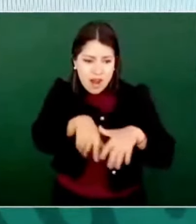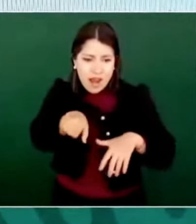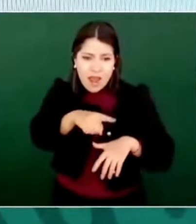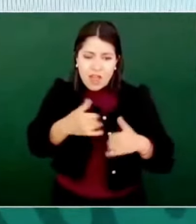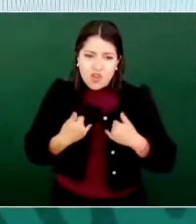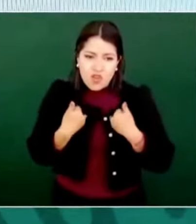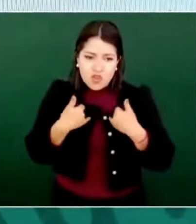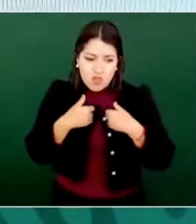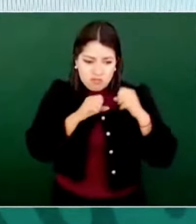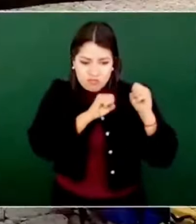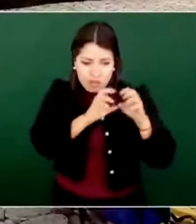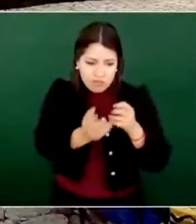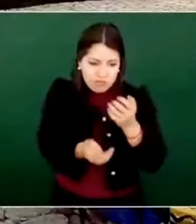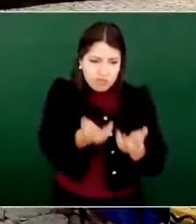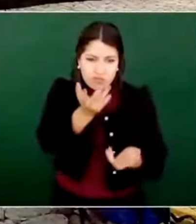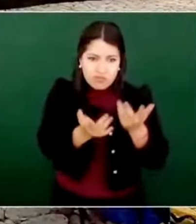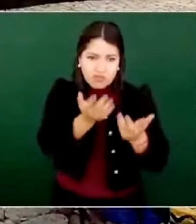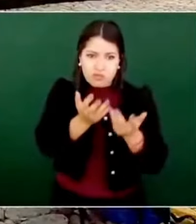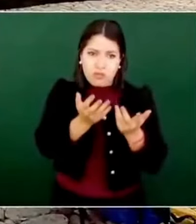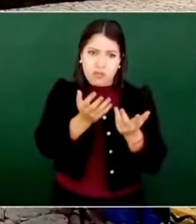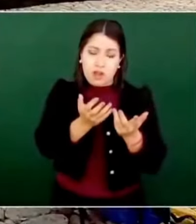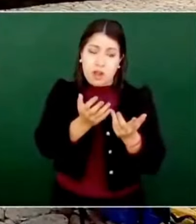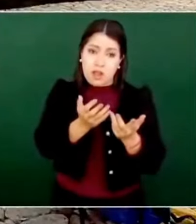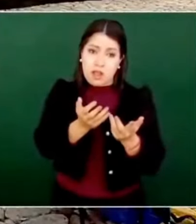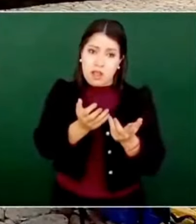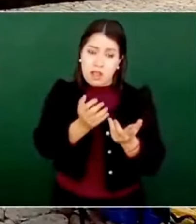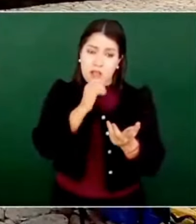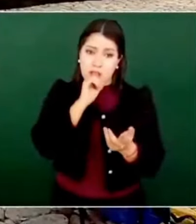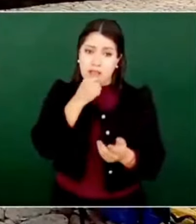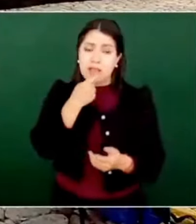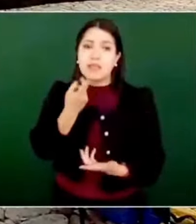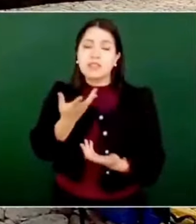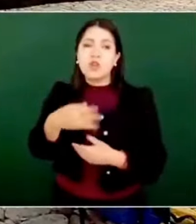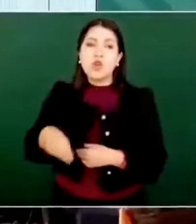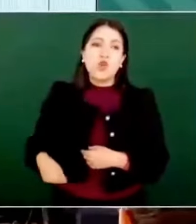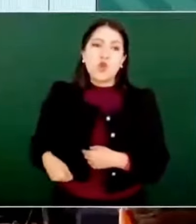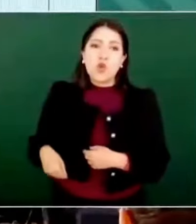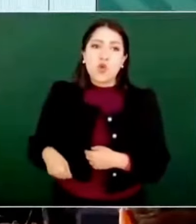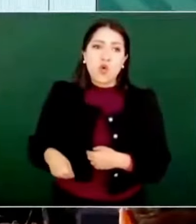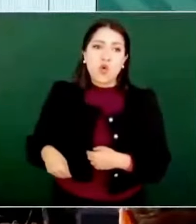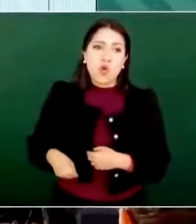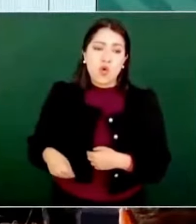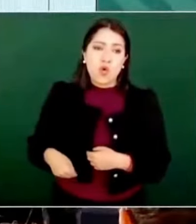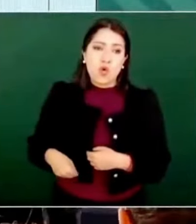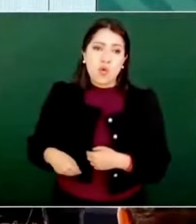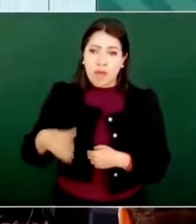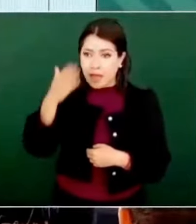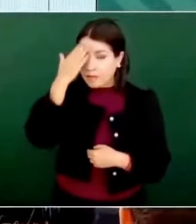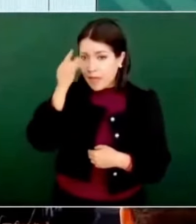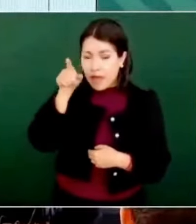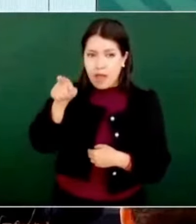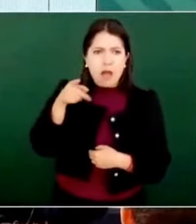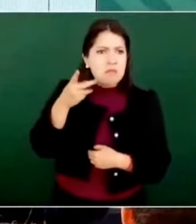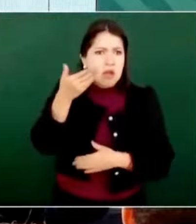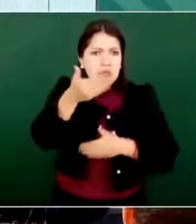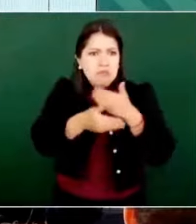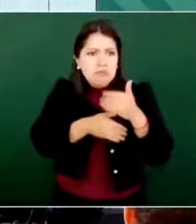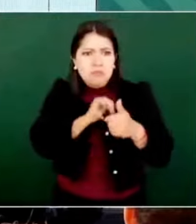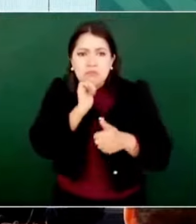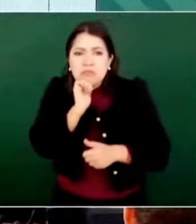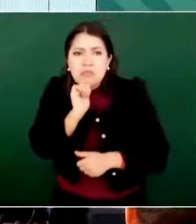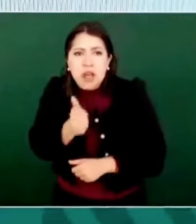basurero acusan al procurador pero no se procede en